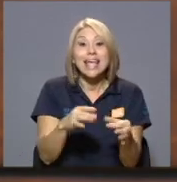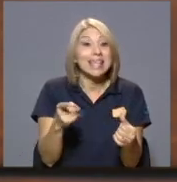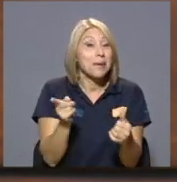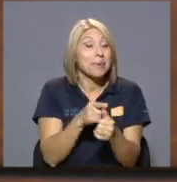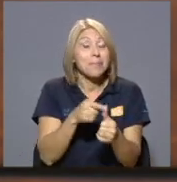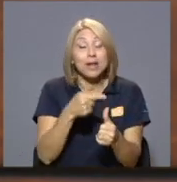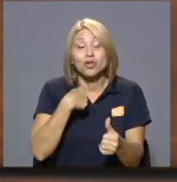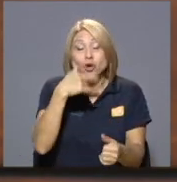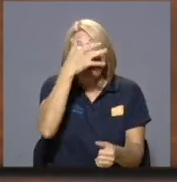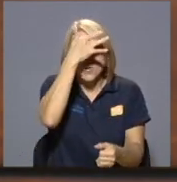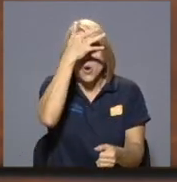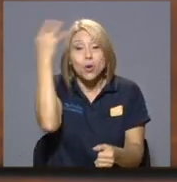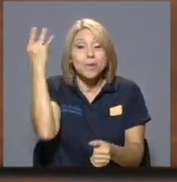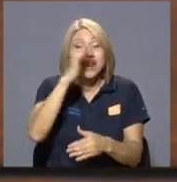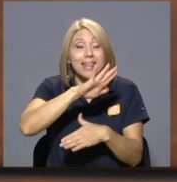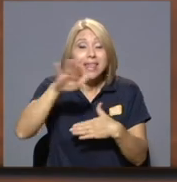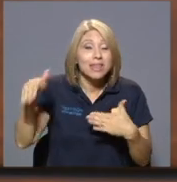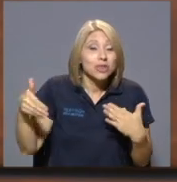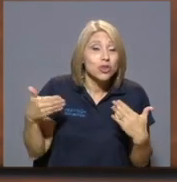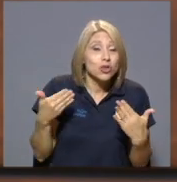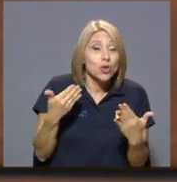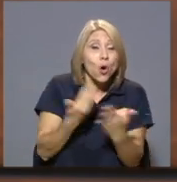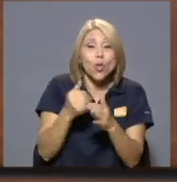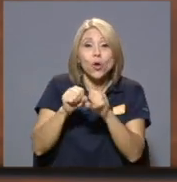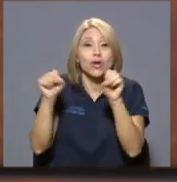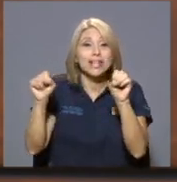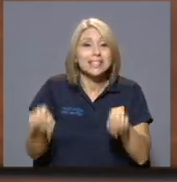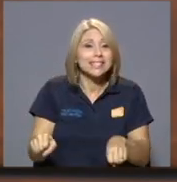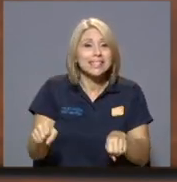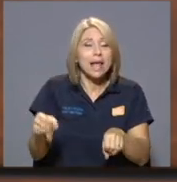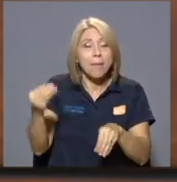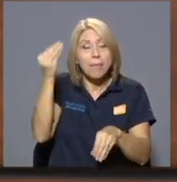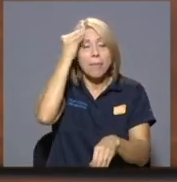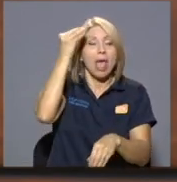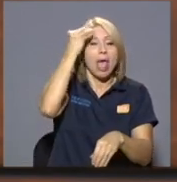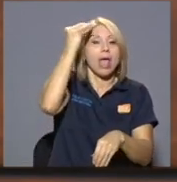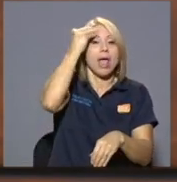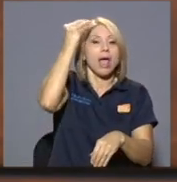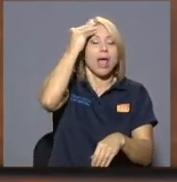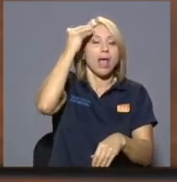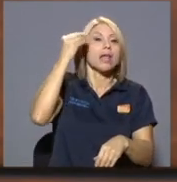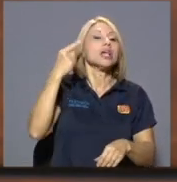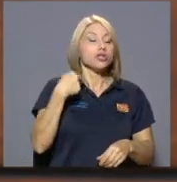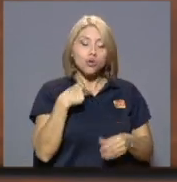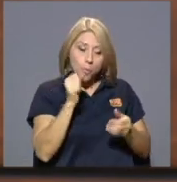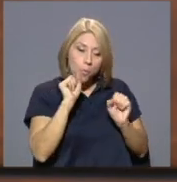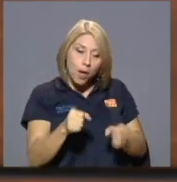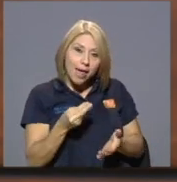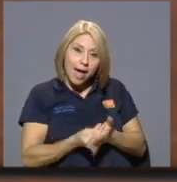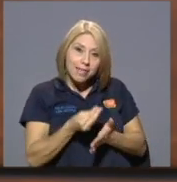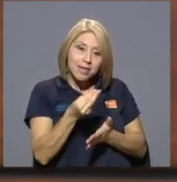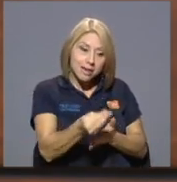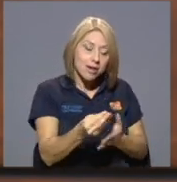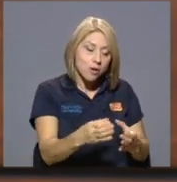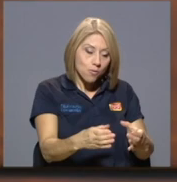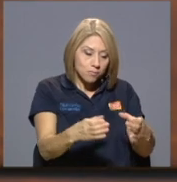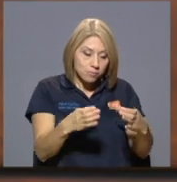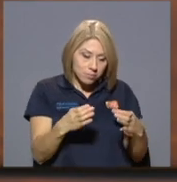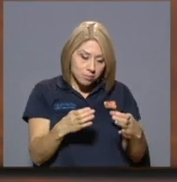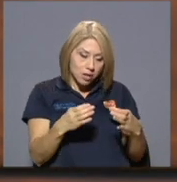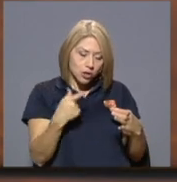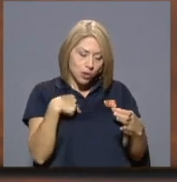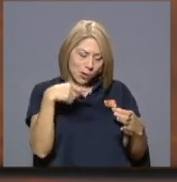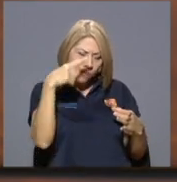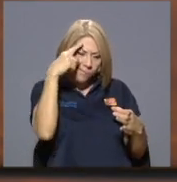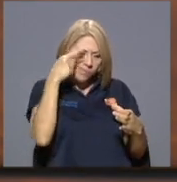sistema capitalista me mete para yo poder adquirir lo que quiero comprar y que quiero, ¿verdad? Y poder entablar, ahora sí,